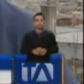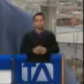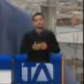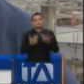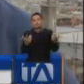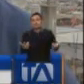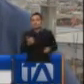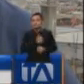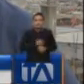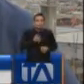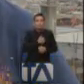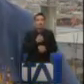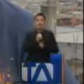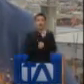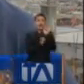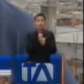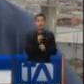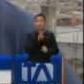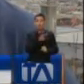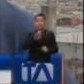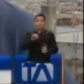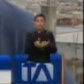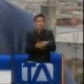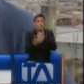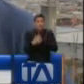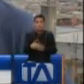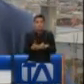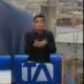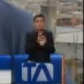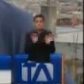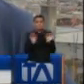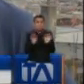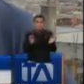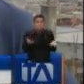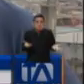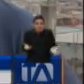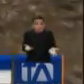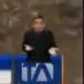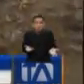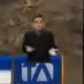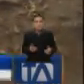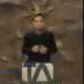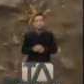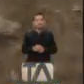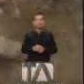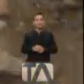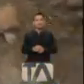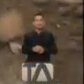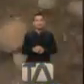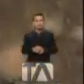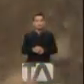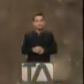Lamentablemente estamos ya más de 20 años que no nos dan solución, no nos dan una ayuda como nosotros estamos.